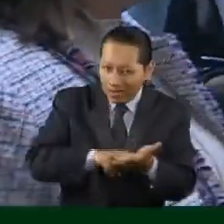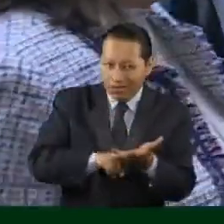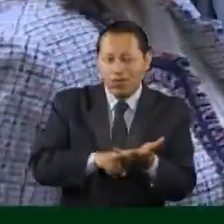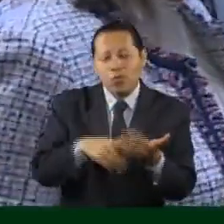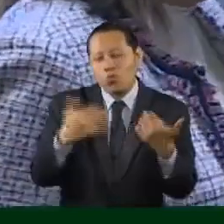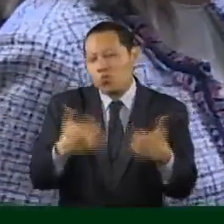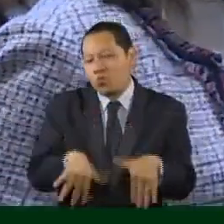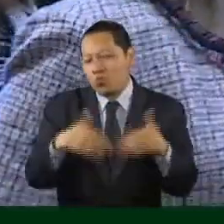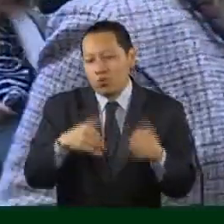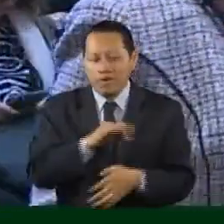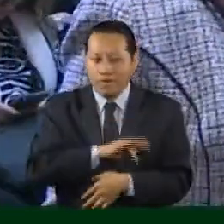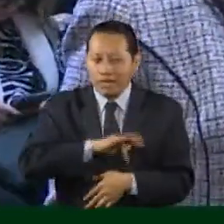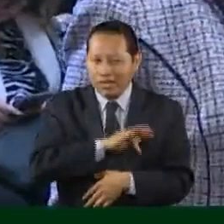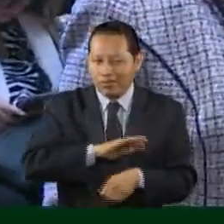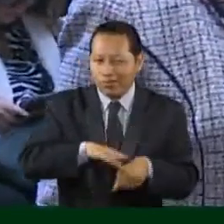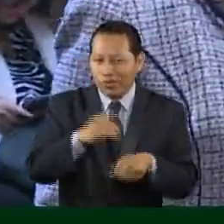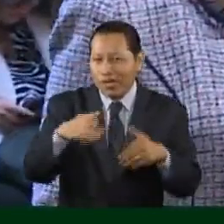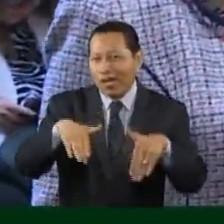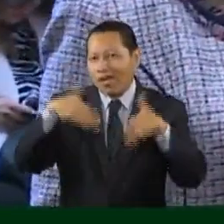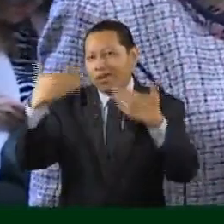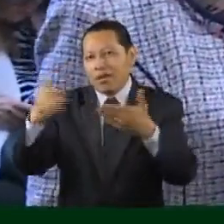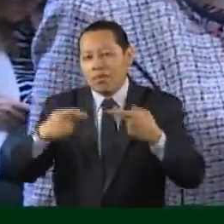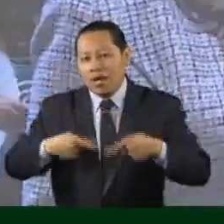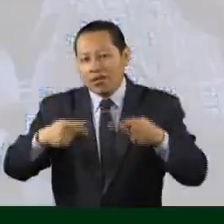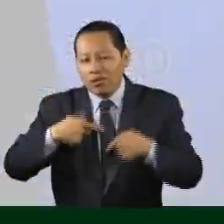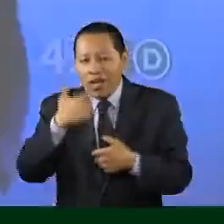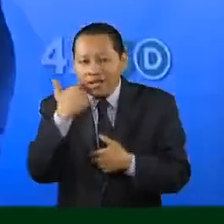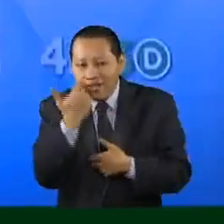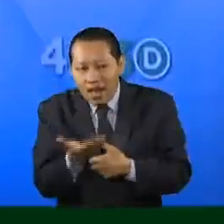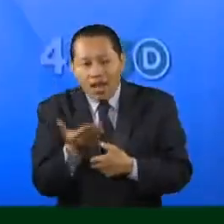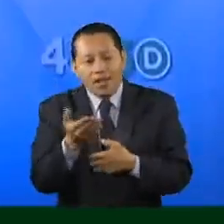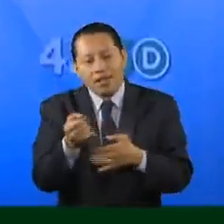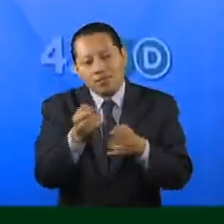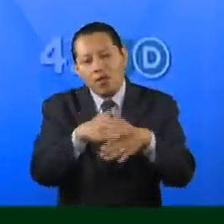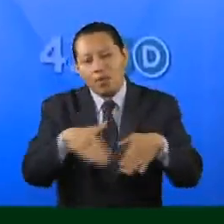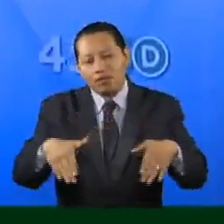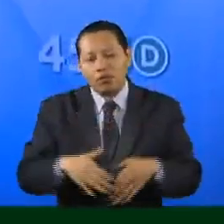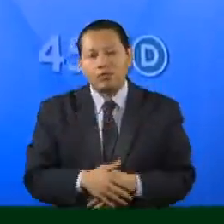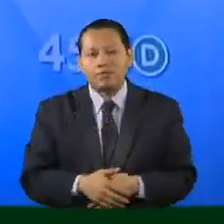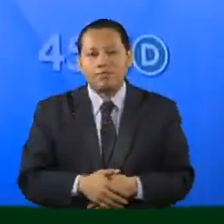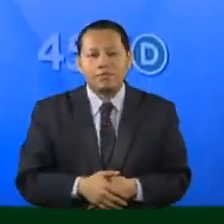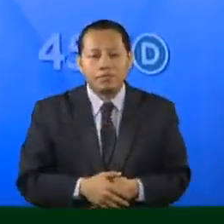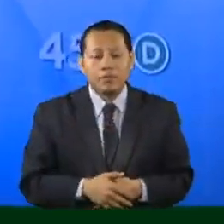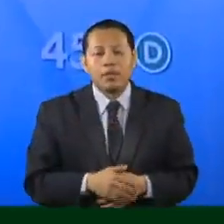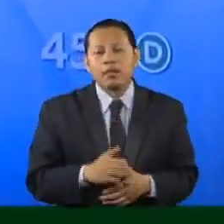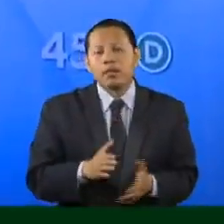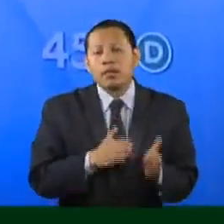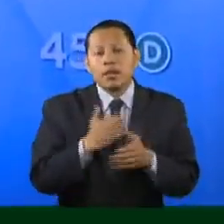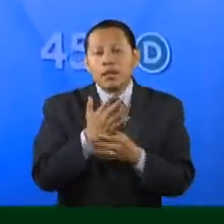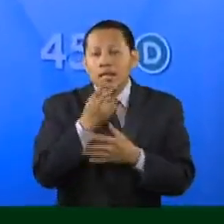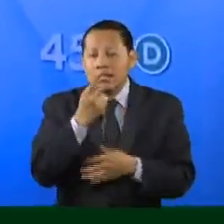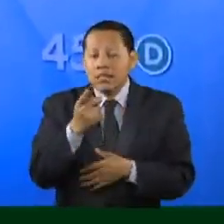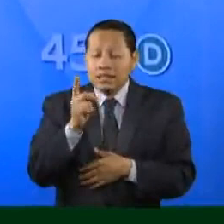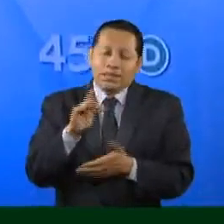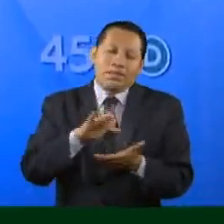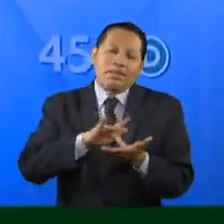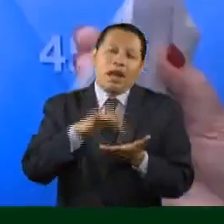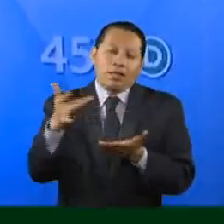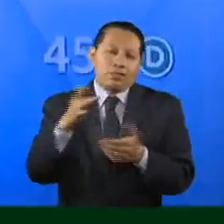país sediento y necesitado de información. Gracias por las jornadas